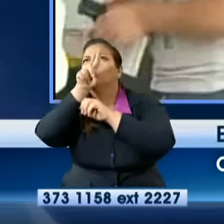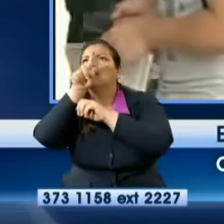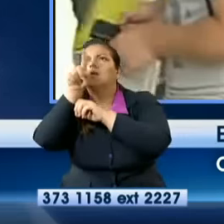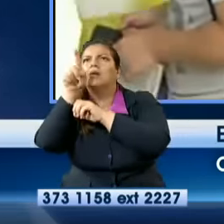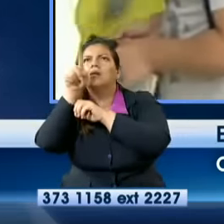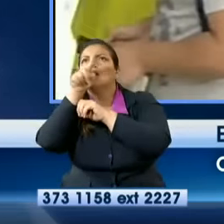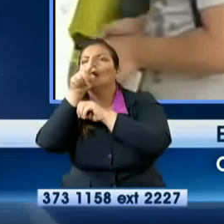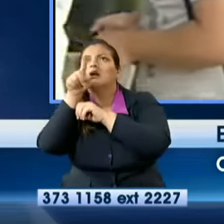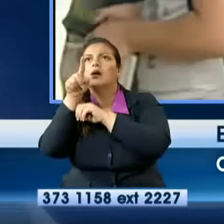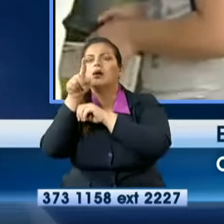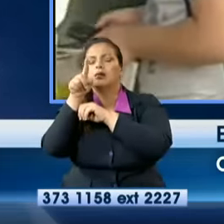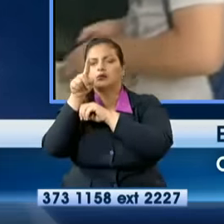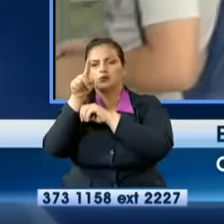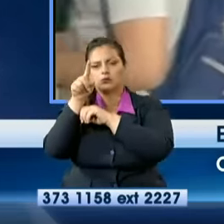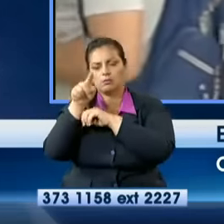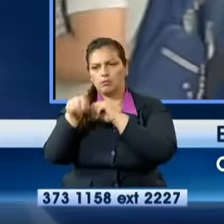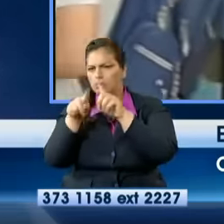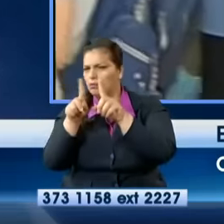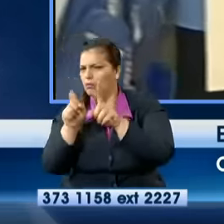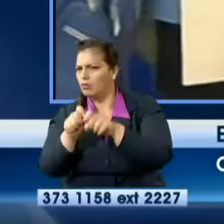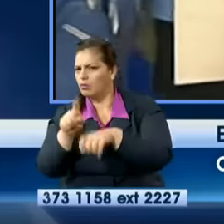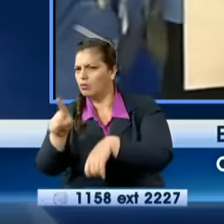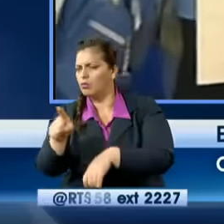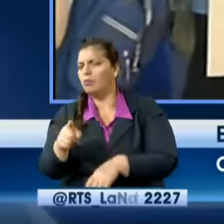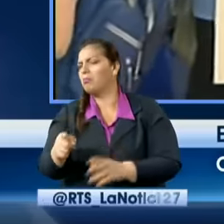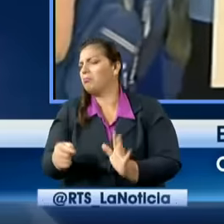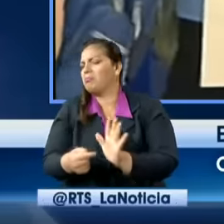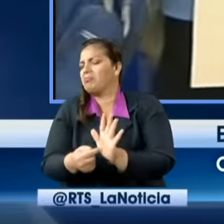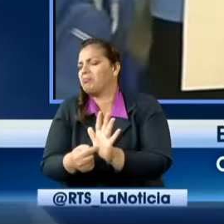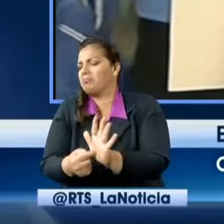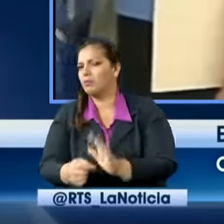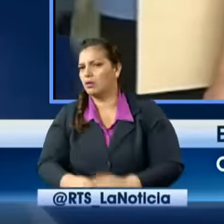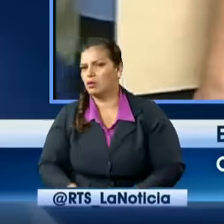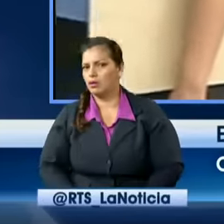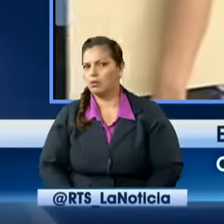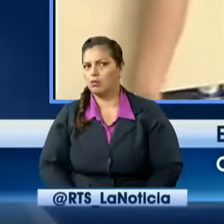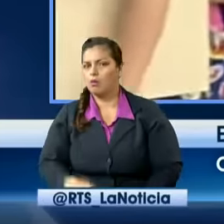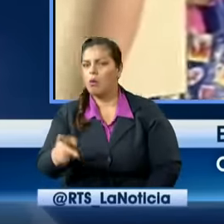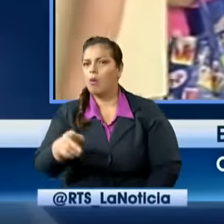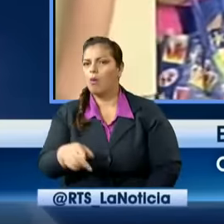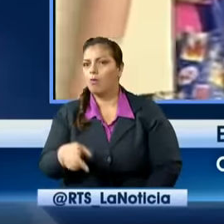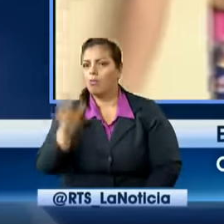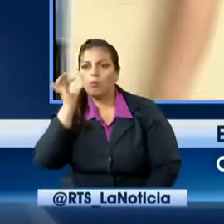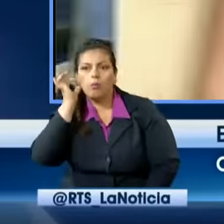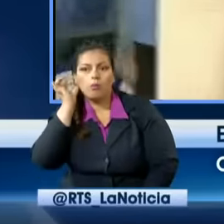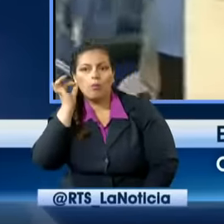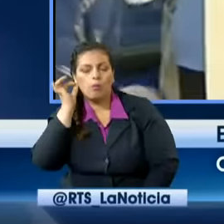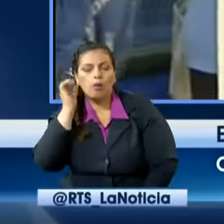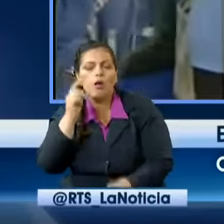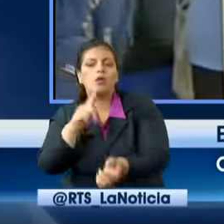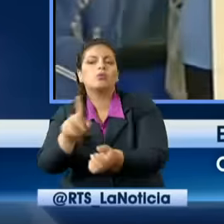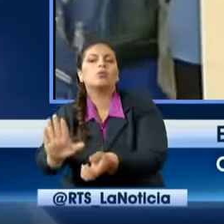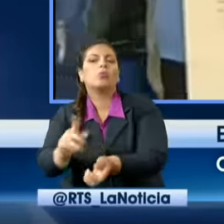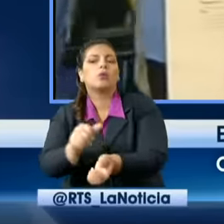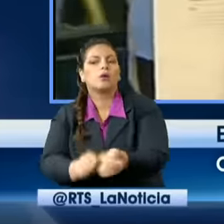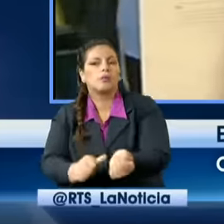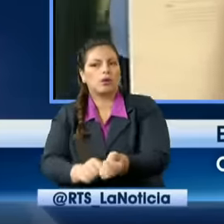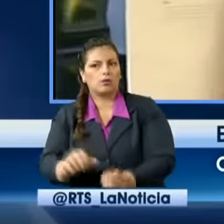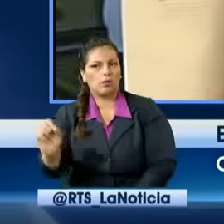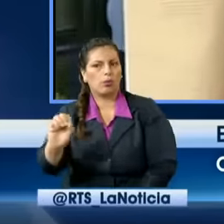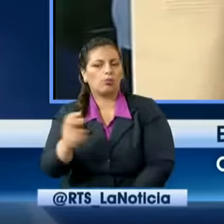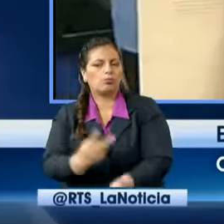querer comprometerse. Si fuera tu hermana... Va a querer involucrarse. Si fuera tu tía, si fuera tu nieta... Ahí sí. Es decir, te gustaría que